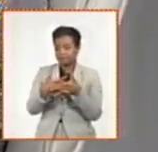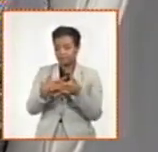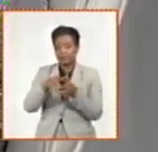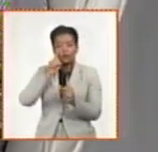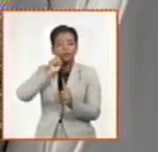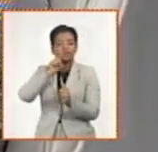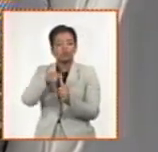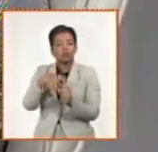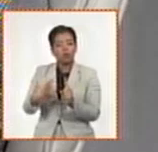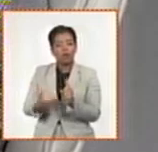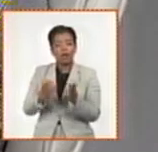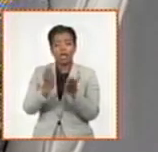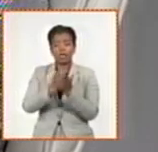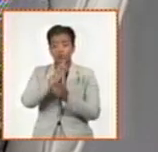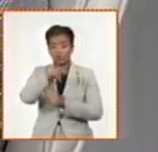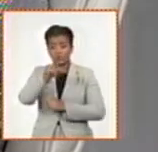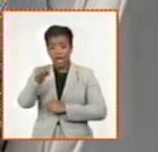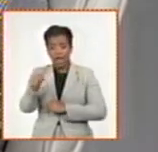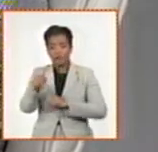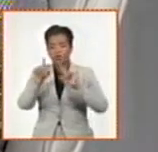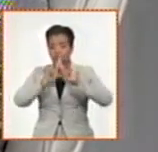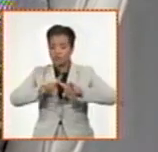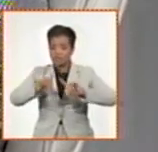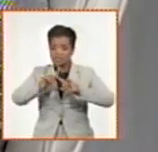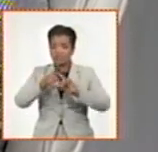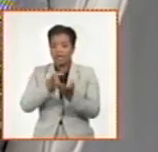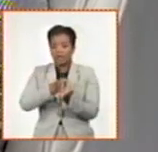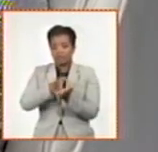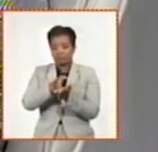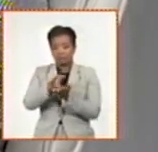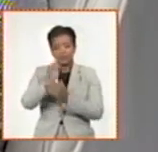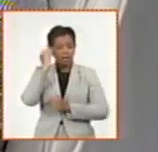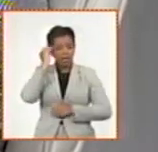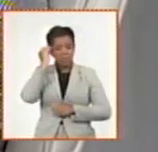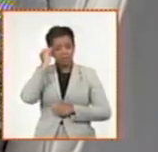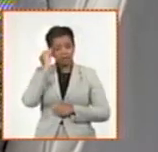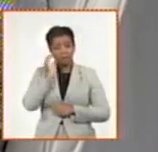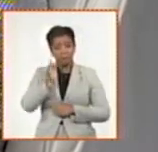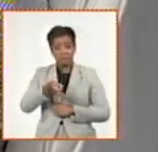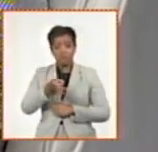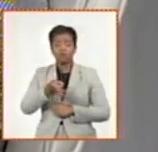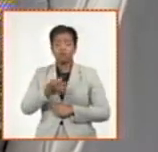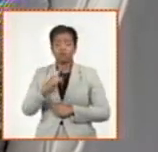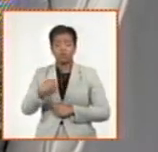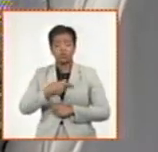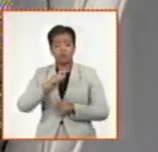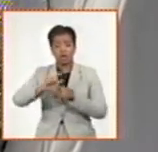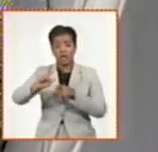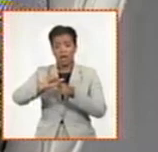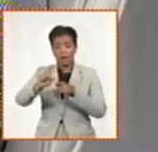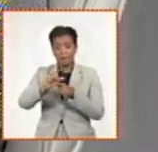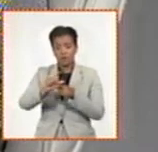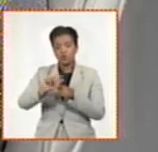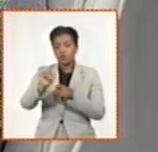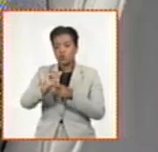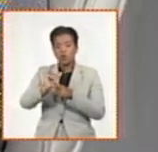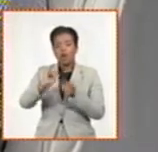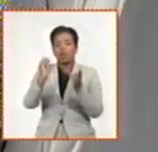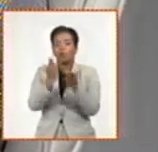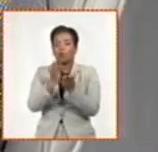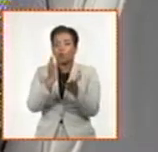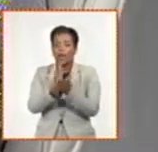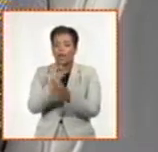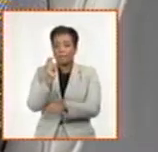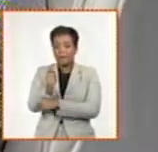de que estos estudiantes transmitan en la universidad estas experiencias. Y es por eso que hemos convertido nuestra finca en una finca escuela,